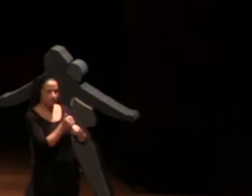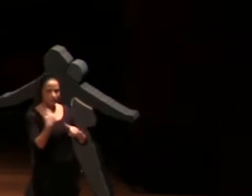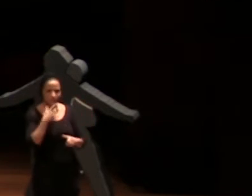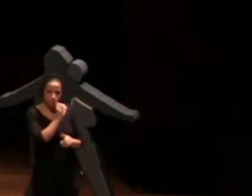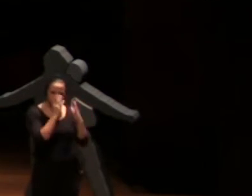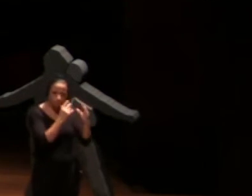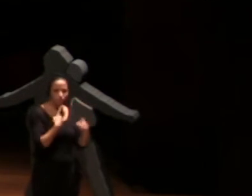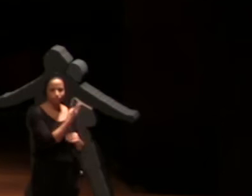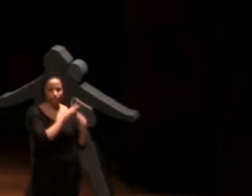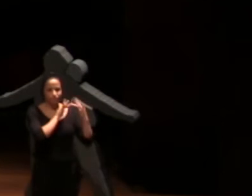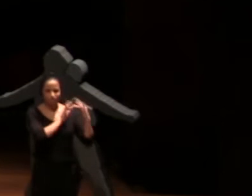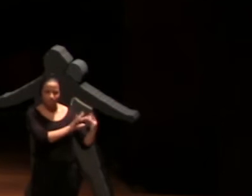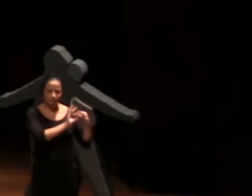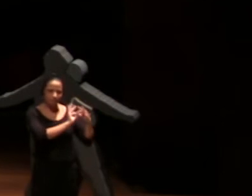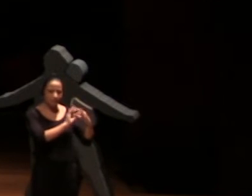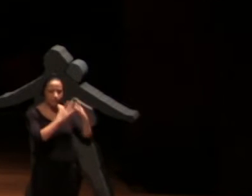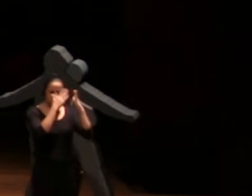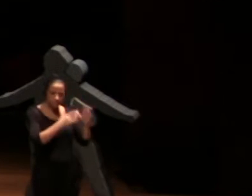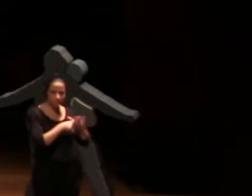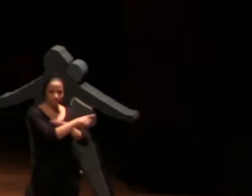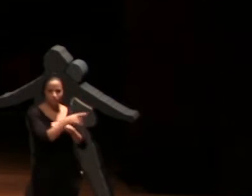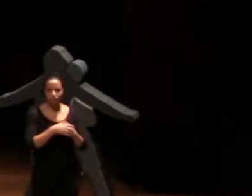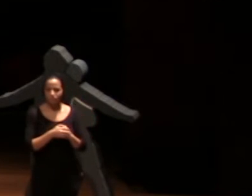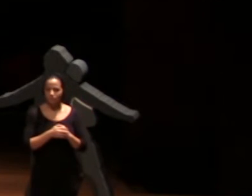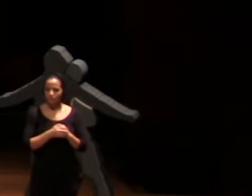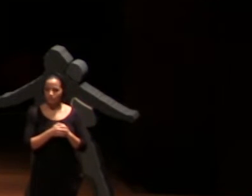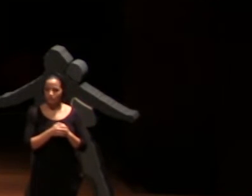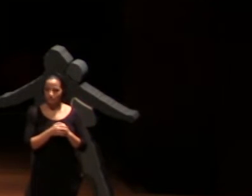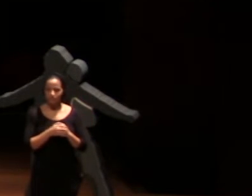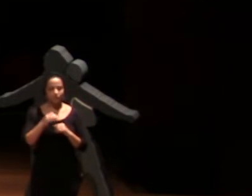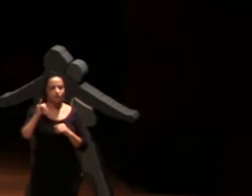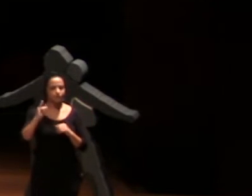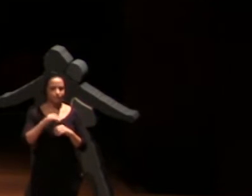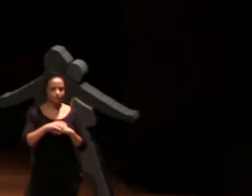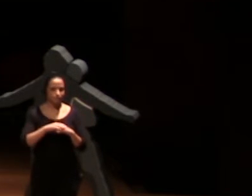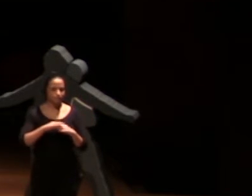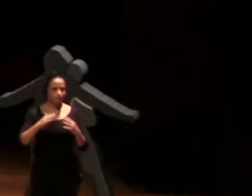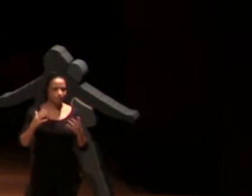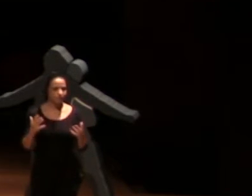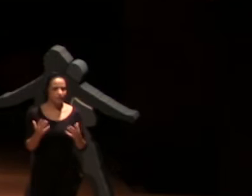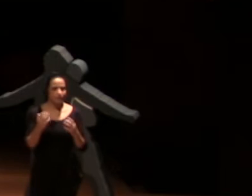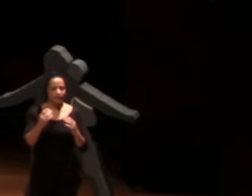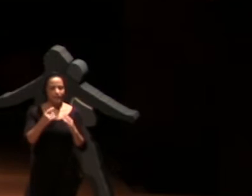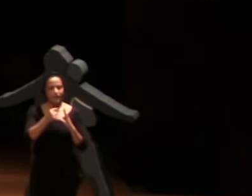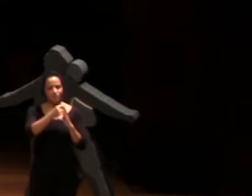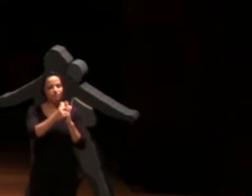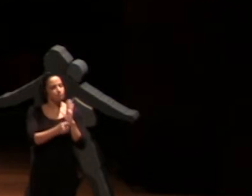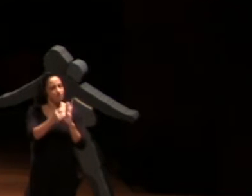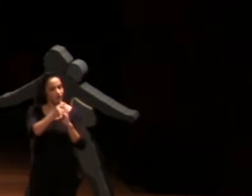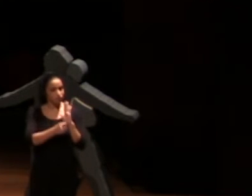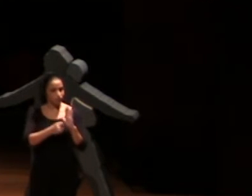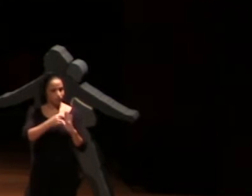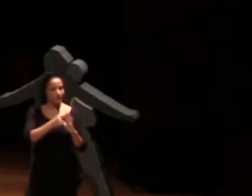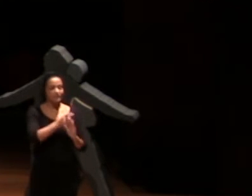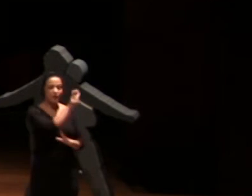pues, traía esta figura de los componentes de relación fisio-paciente, donde los factores intrínsecos